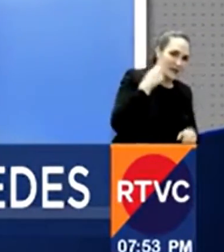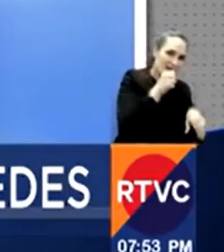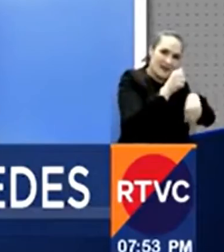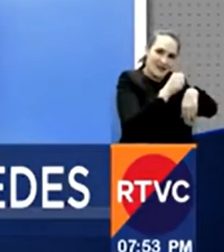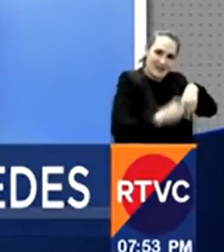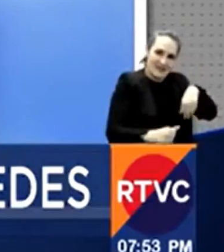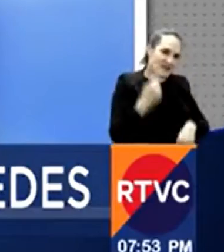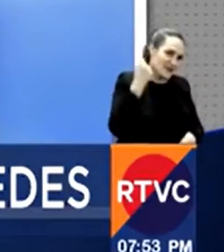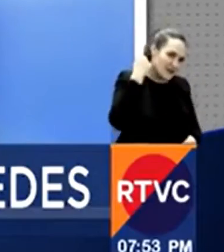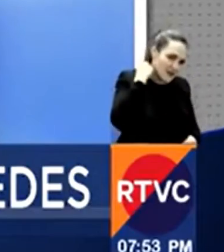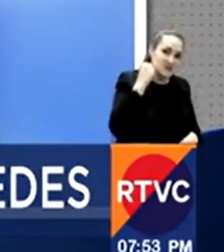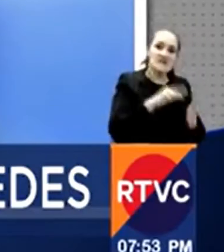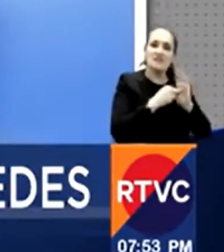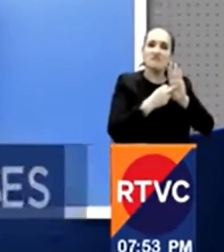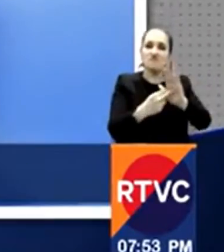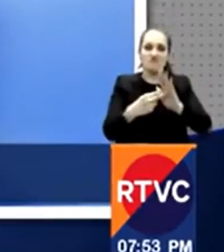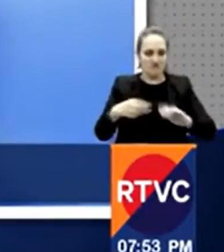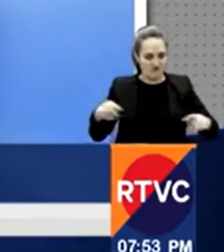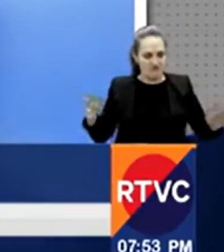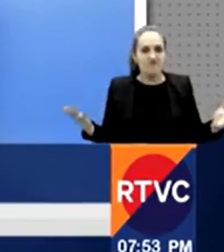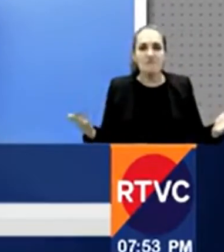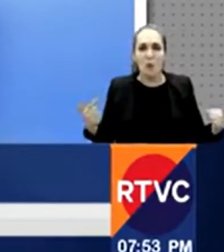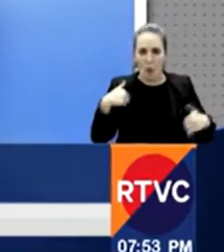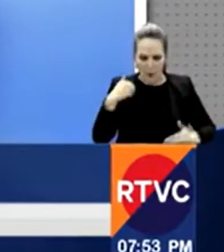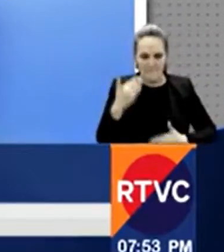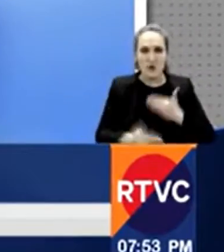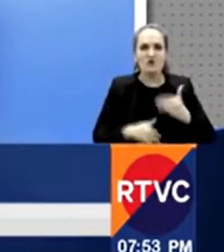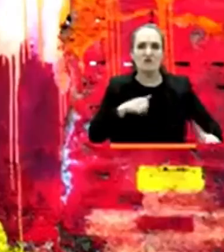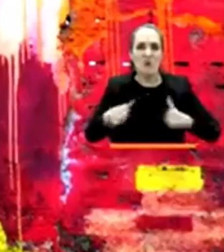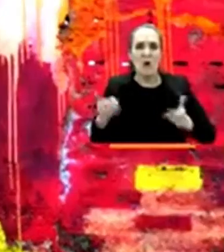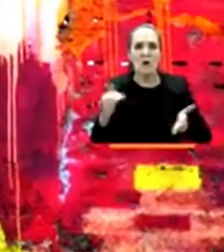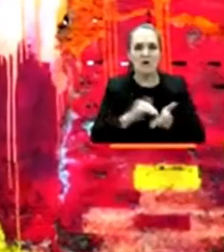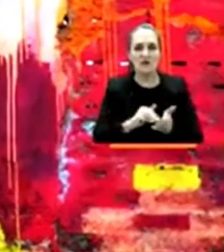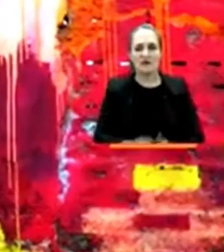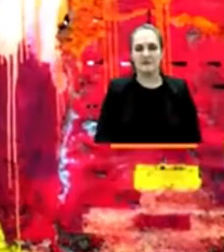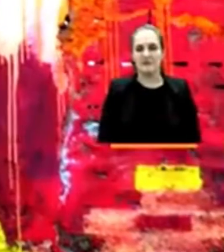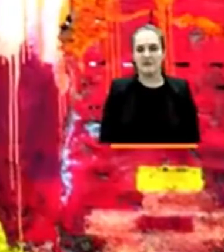marca de guerra y admitió que es un ciclista en proceso.